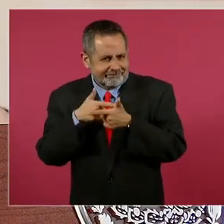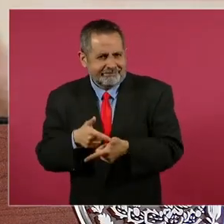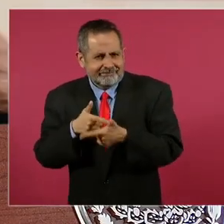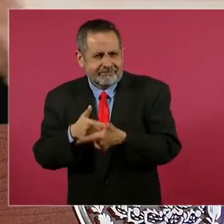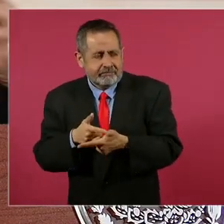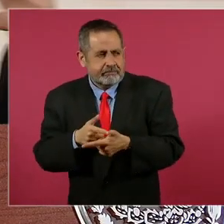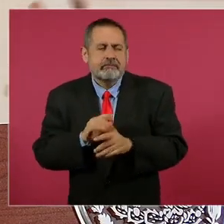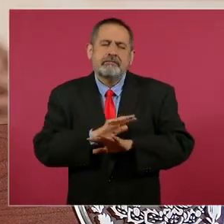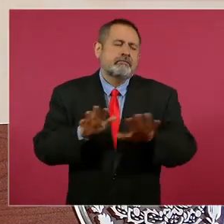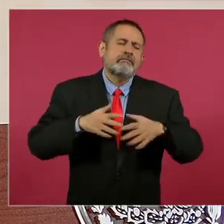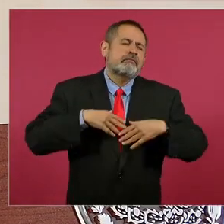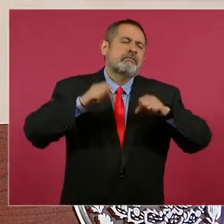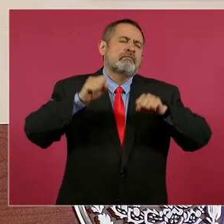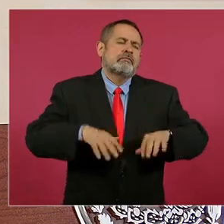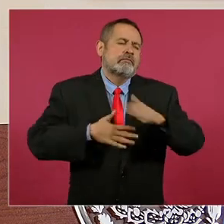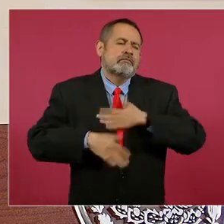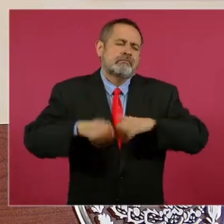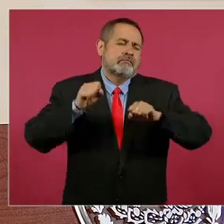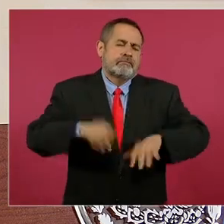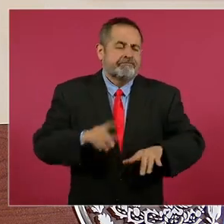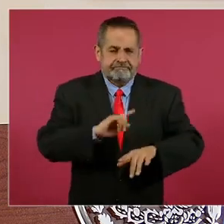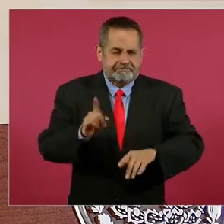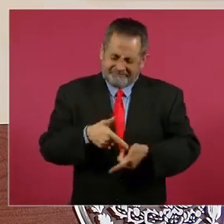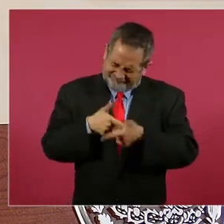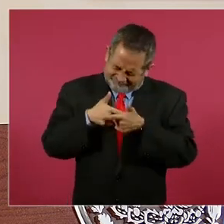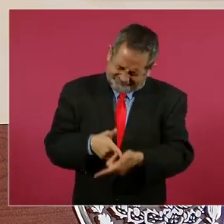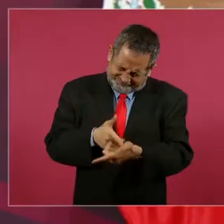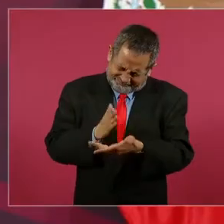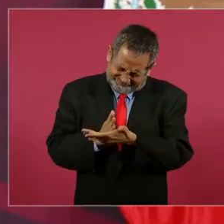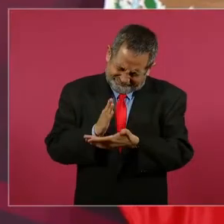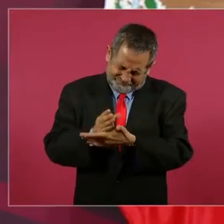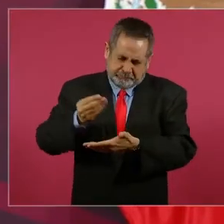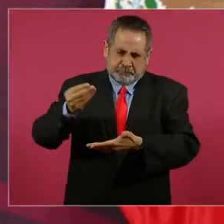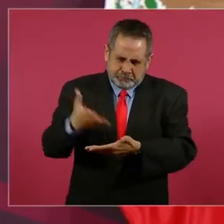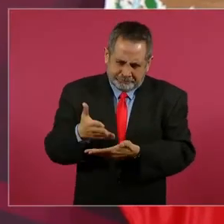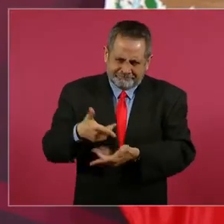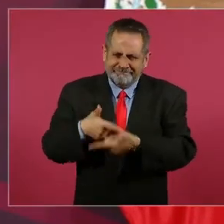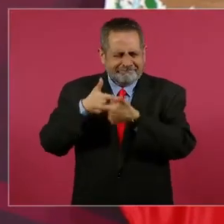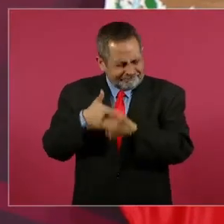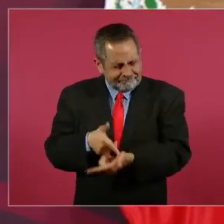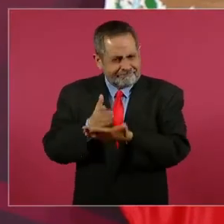no dejar pues de luchar. ¿Cómo